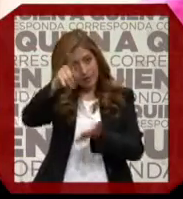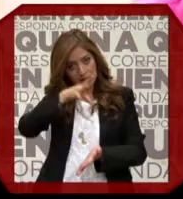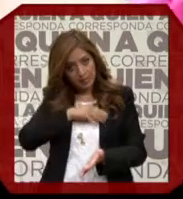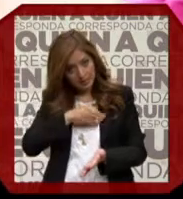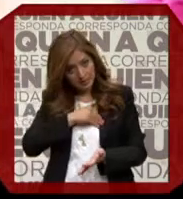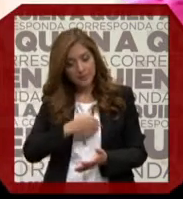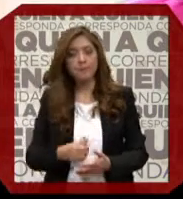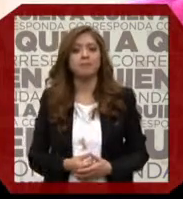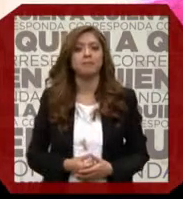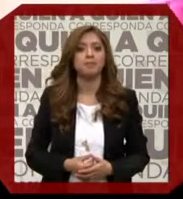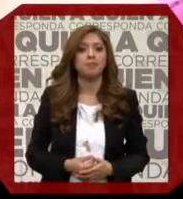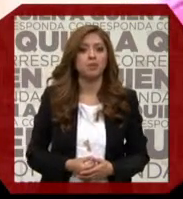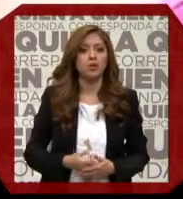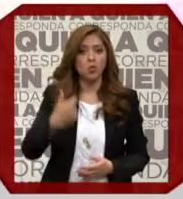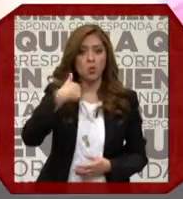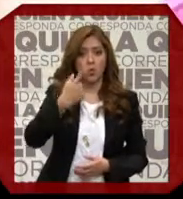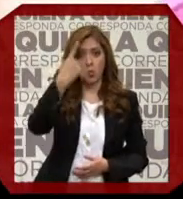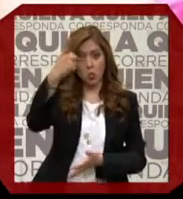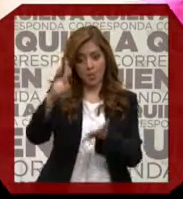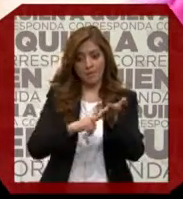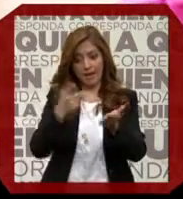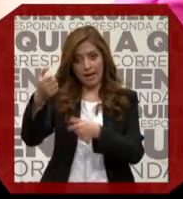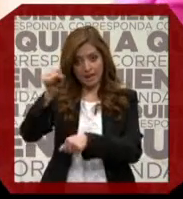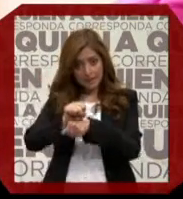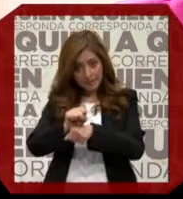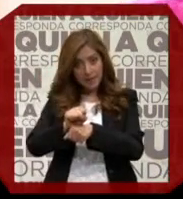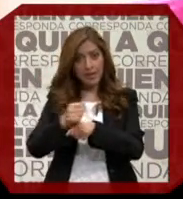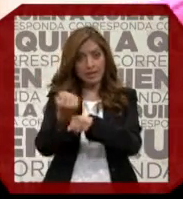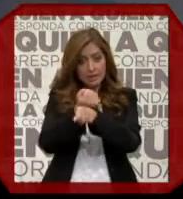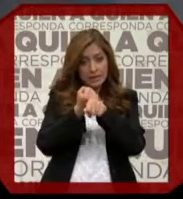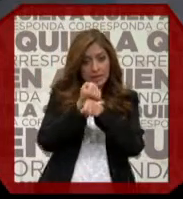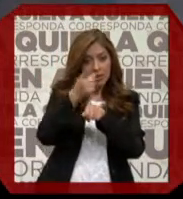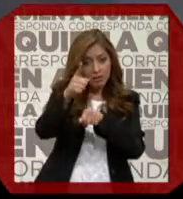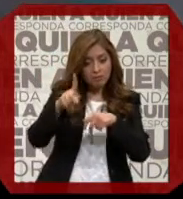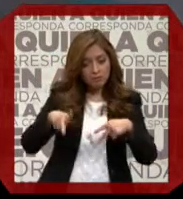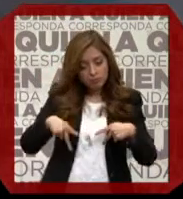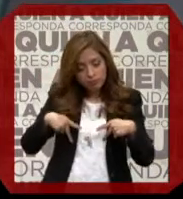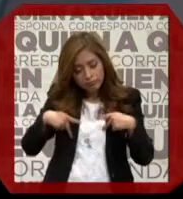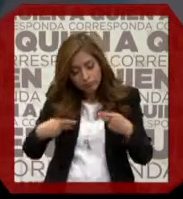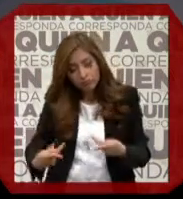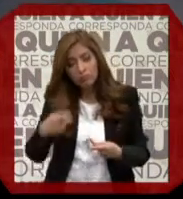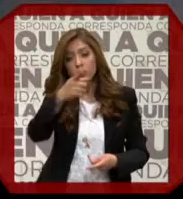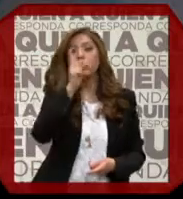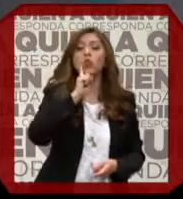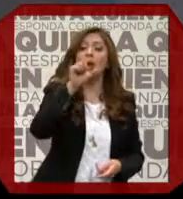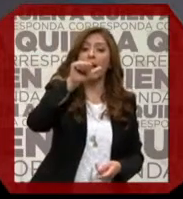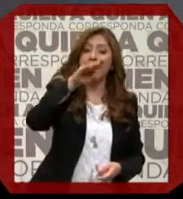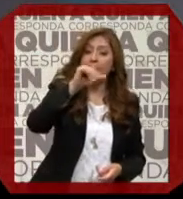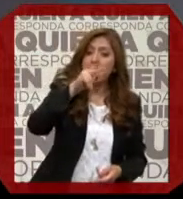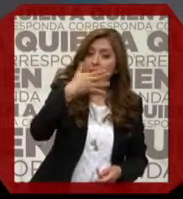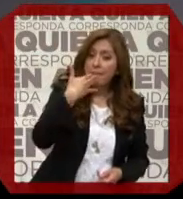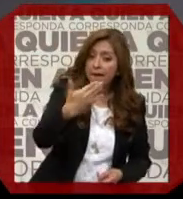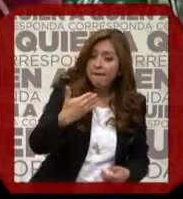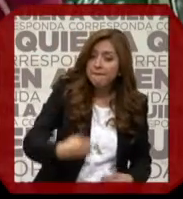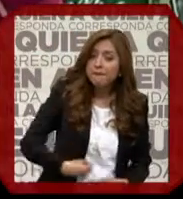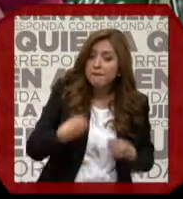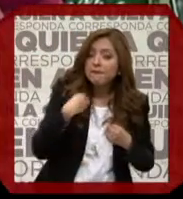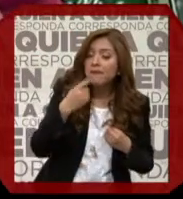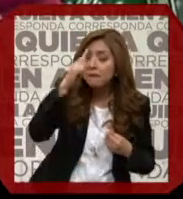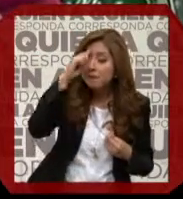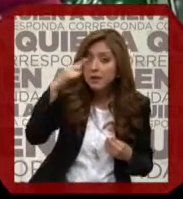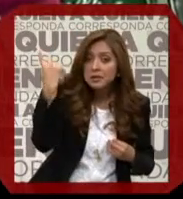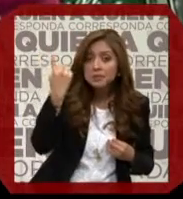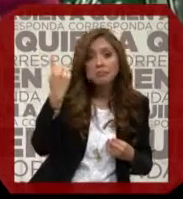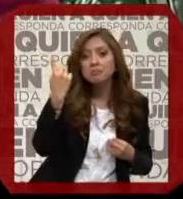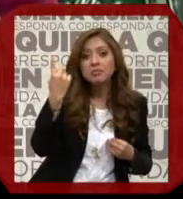estado hemodializando una vez a la semana y es cuando ella decae mucho. La vida de Ana Mariel no ha sido fácil y en muchas ocasiones ha estado